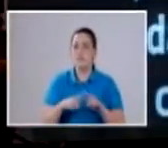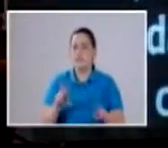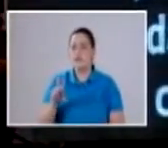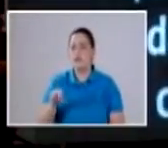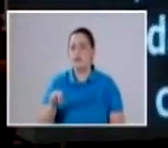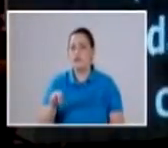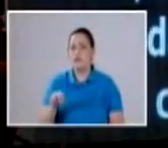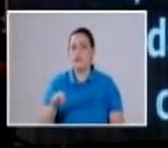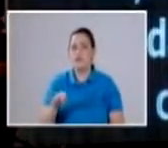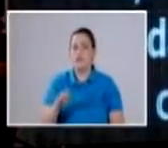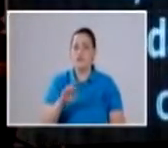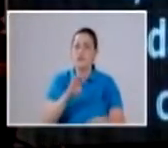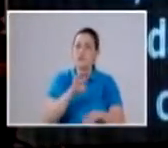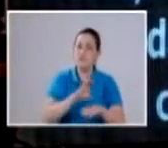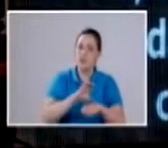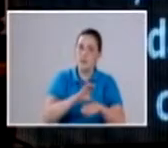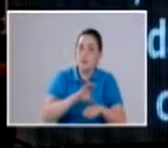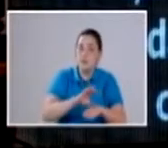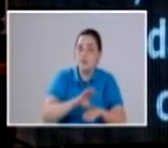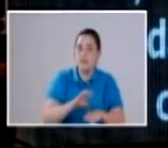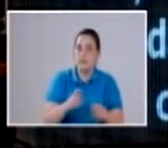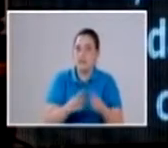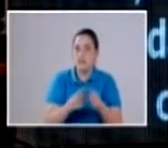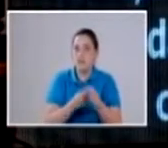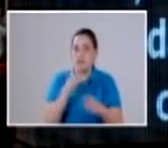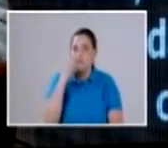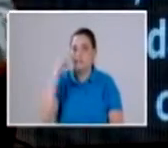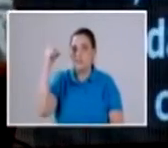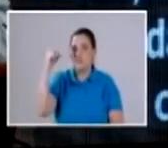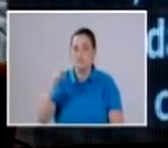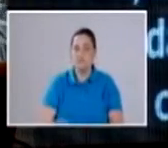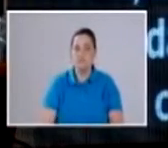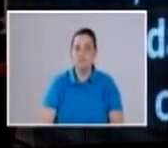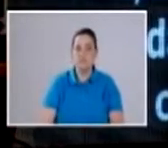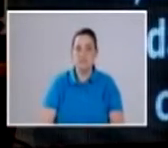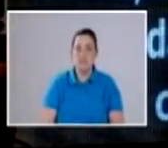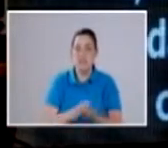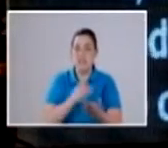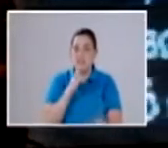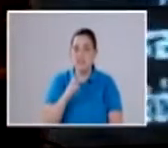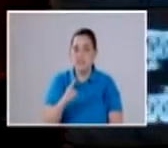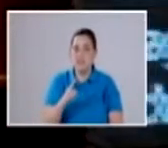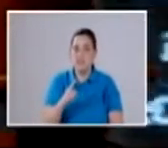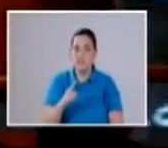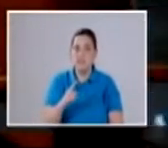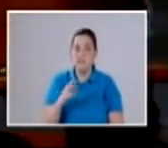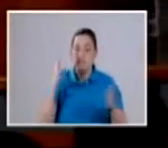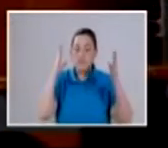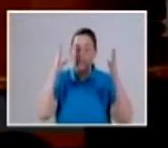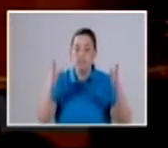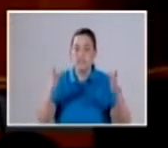Entonces el primero que menciona Pablo aquí a Timoteo es el cristiano sembrador.